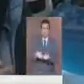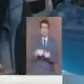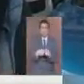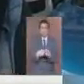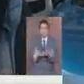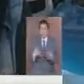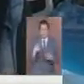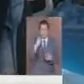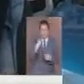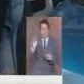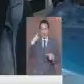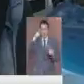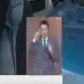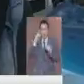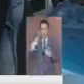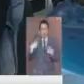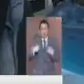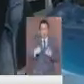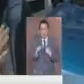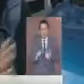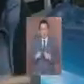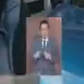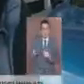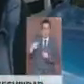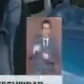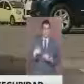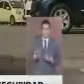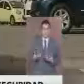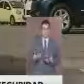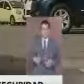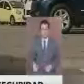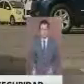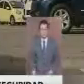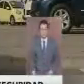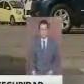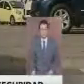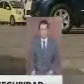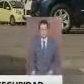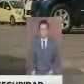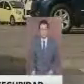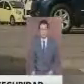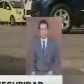salgáis sin heridas muy graves o que uno no muera.